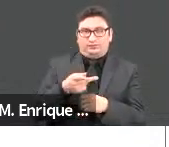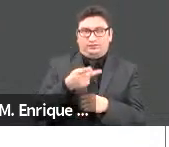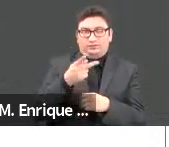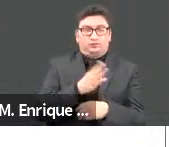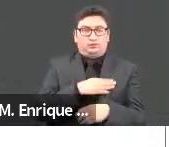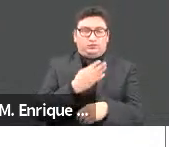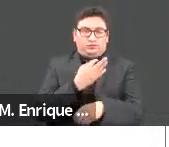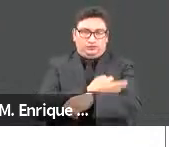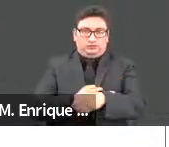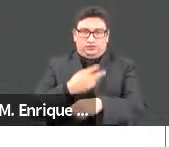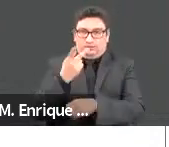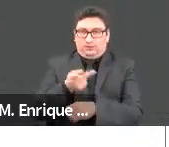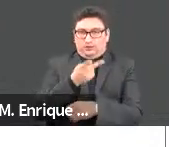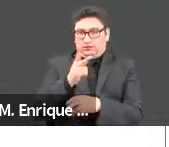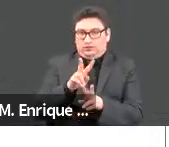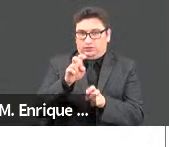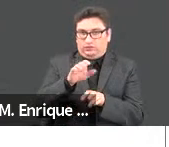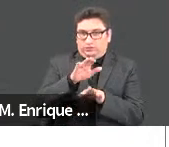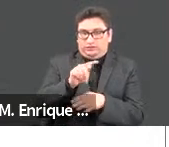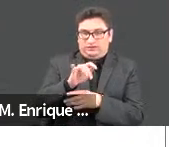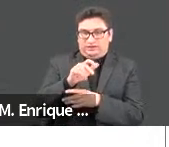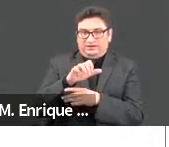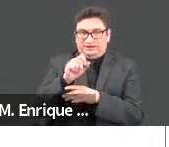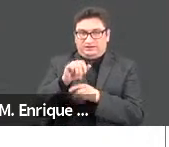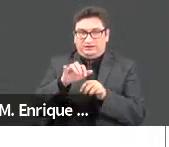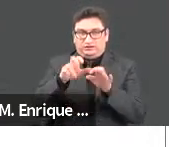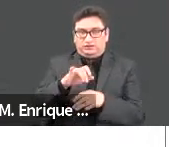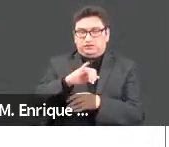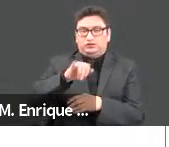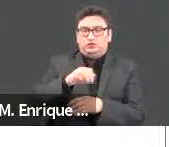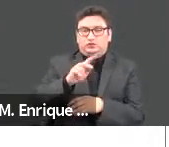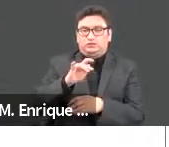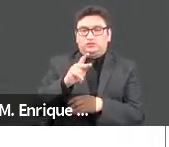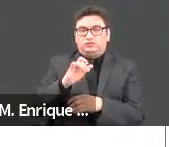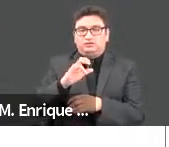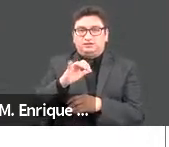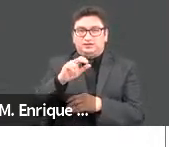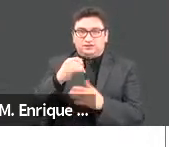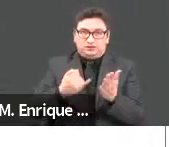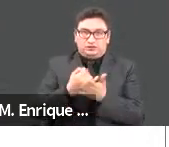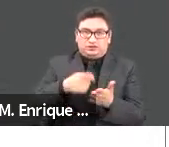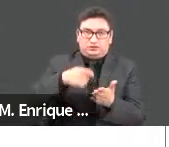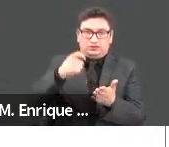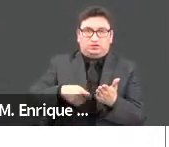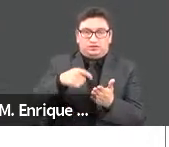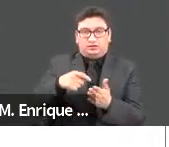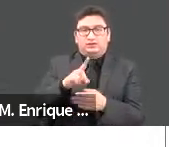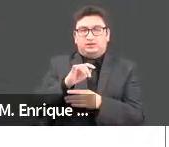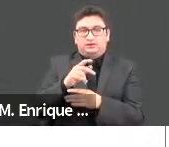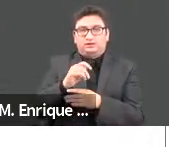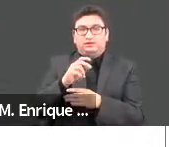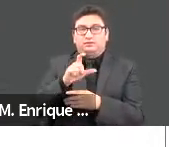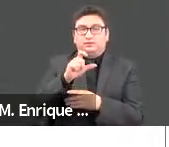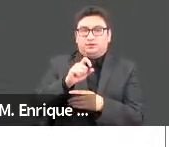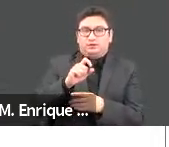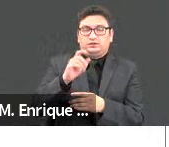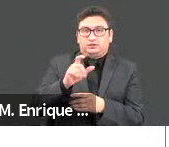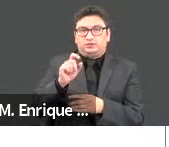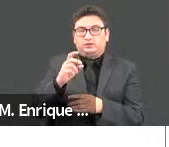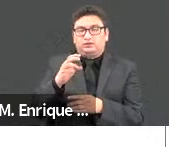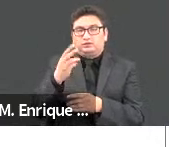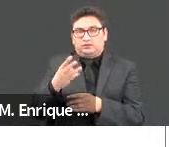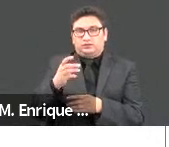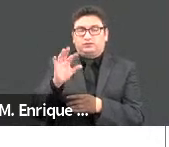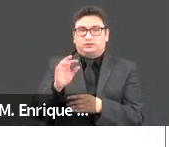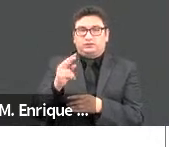tarde, una pregunta respecto a la tesis jurisprudencial que tiene como registro digital 2023-4224, la